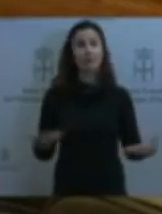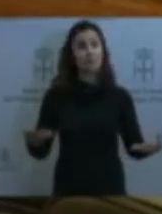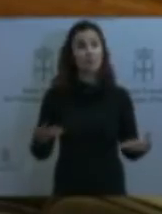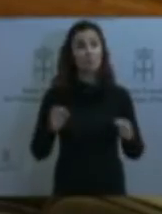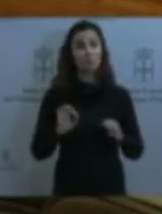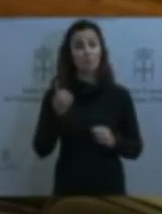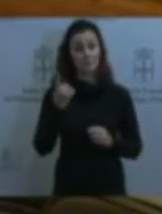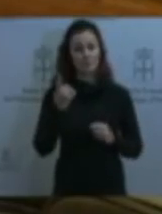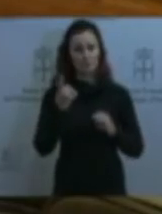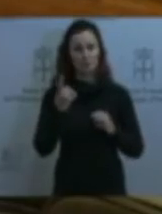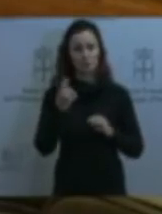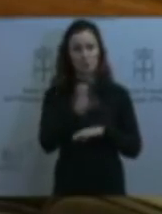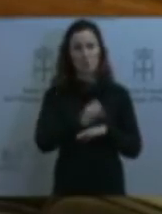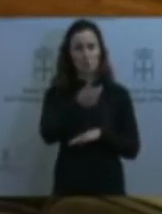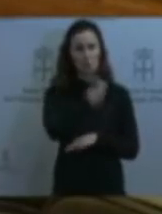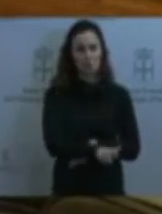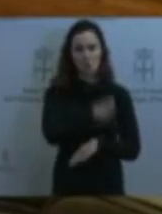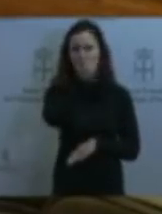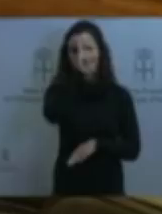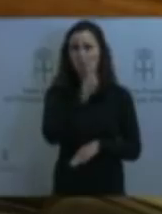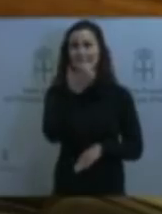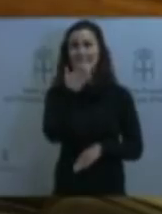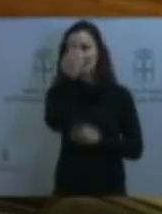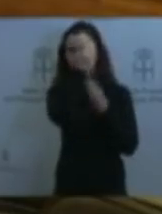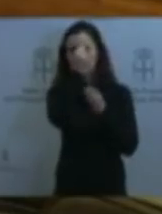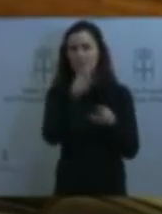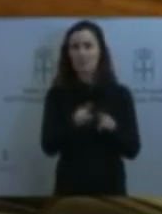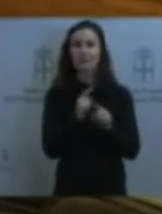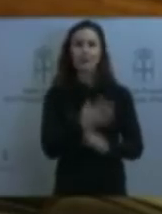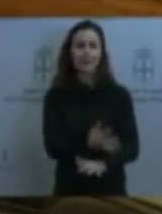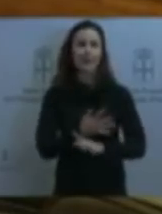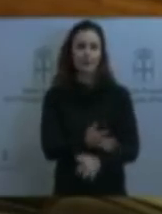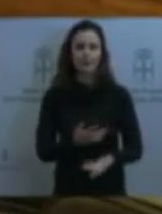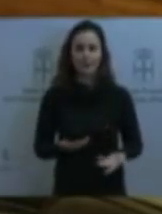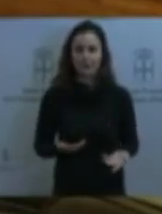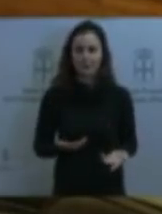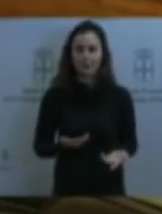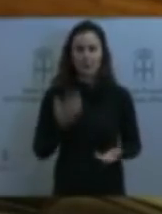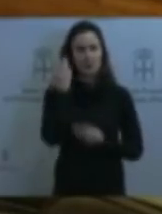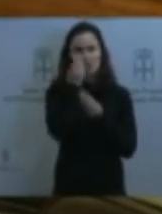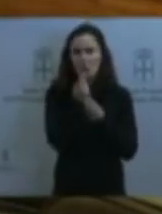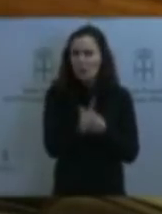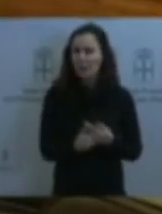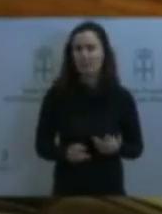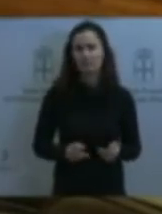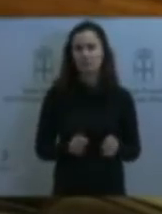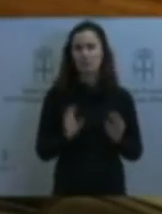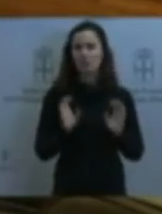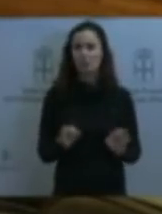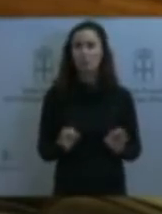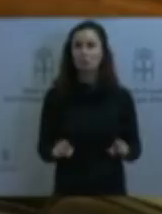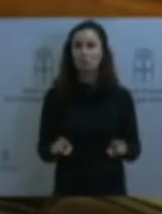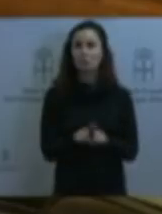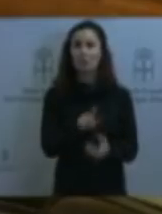esto es un xuego. Quiero decir que no me parece de recibo que no desarrolle una respuesta en el momento que